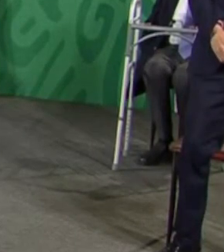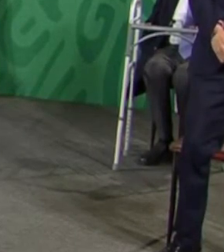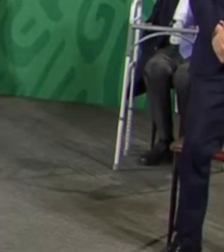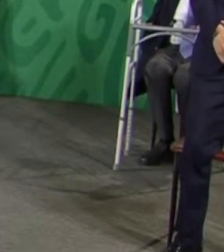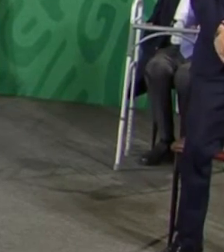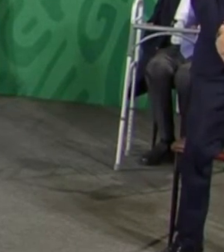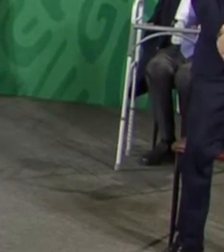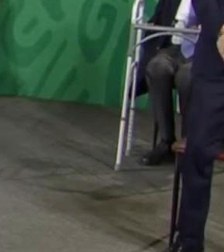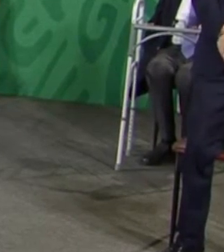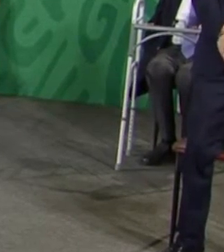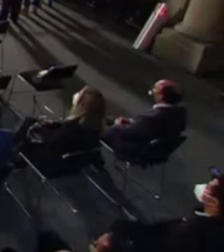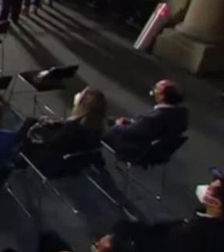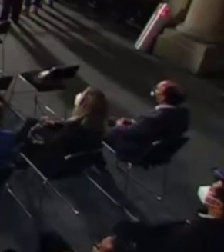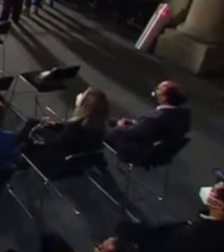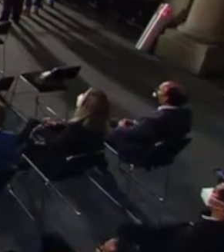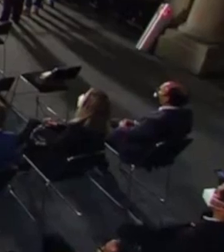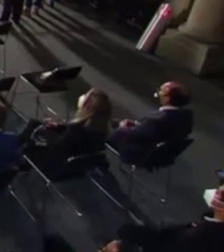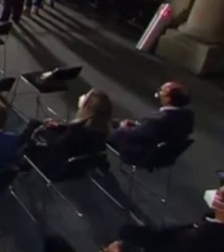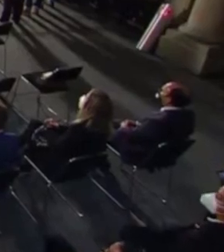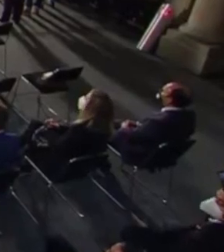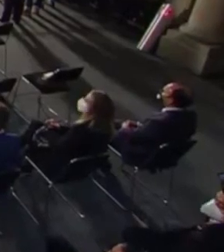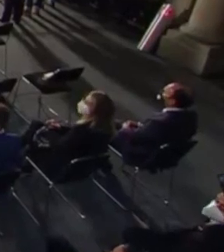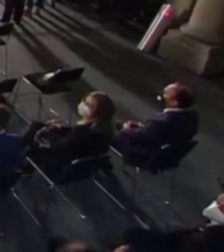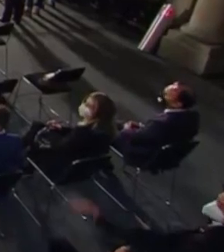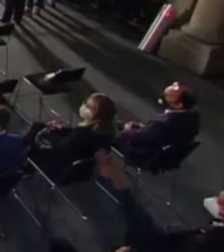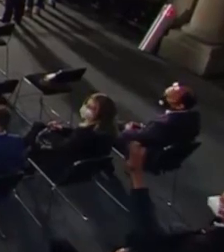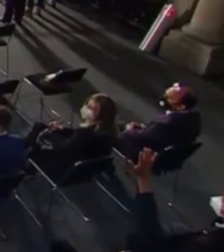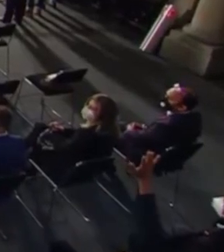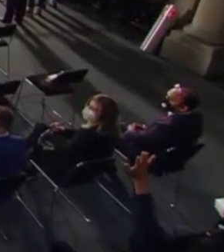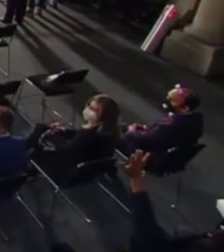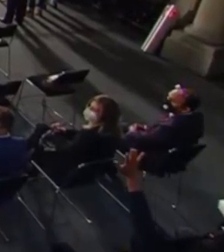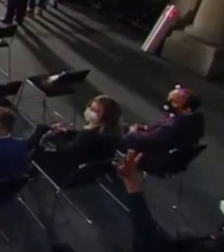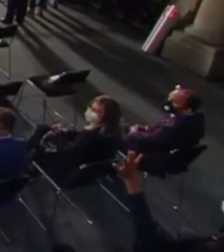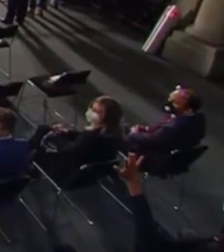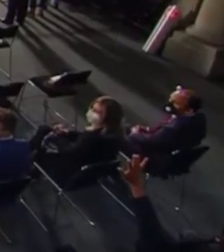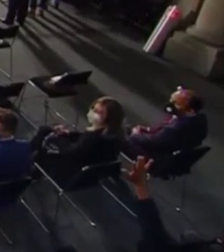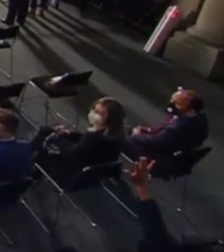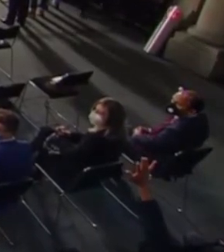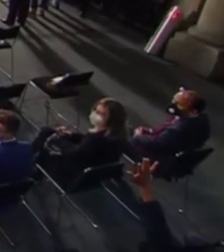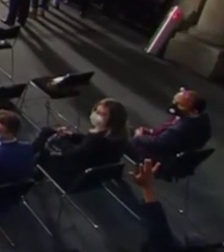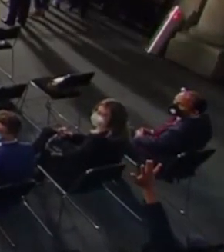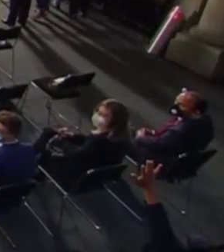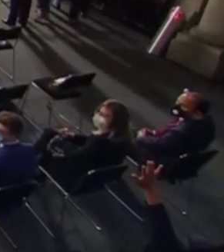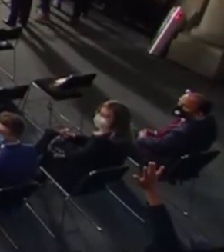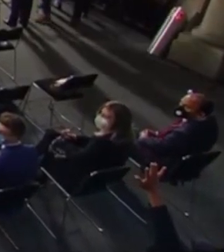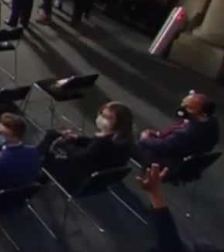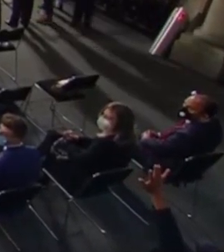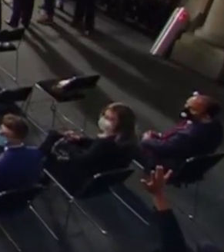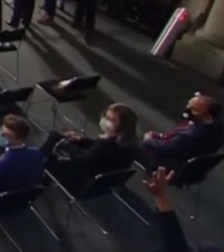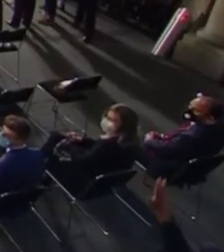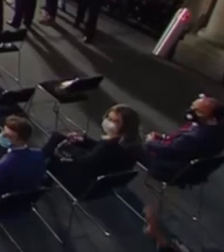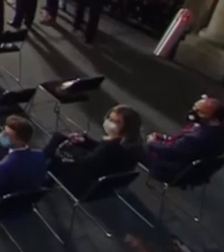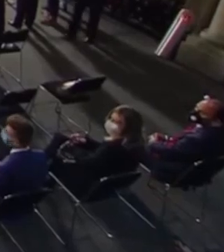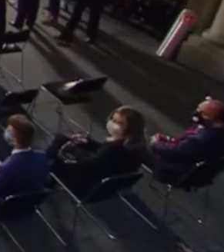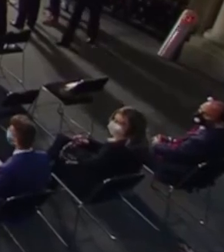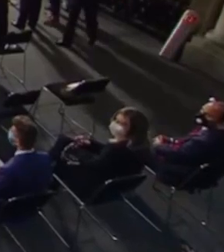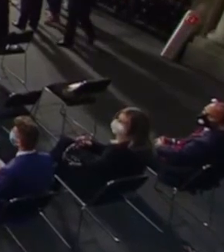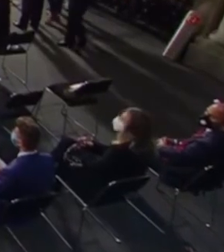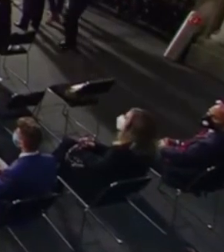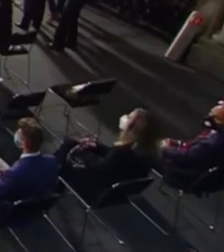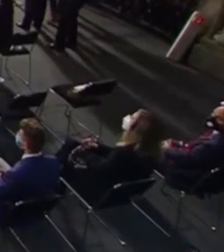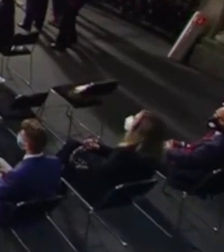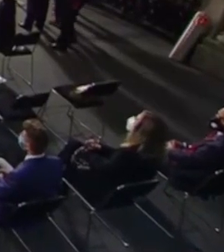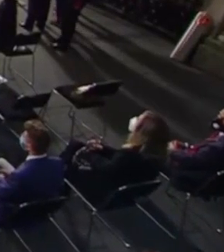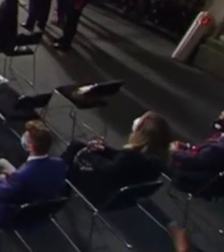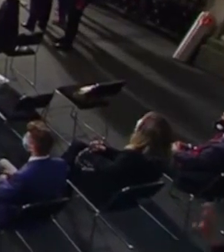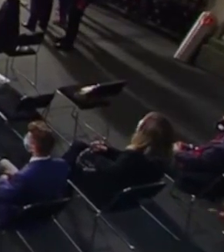medios, pero mañana sí va a haber preguntas y respuestas. Mañana no vamos a informar nada nosotros, ni va a